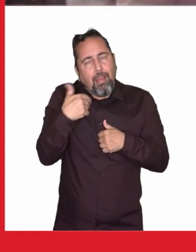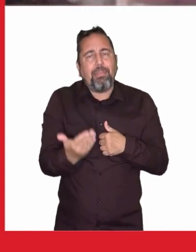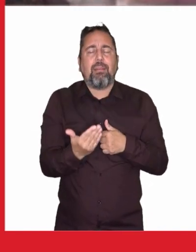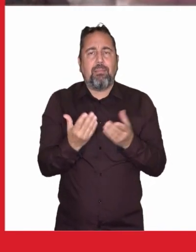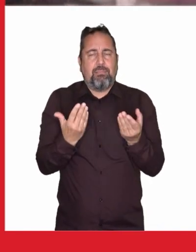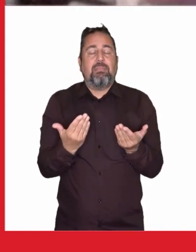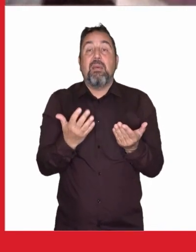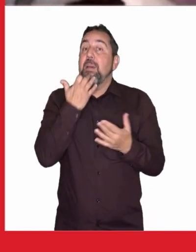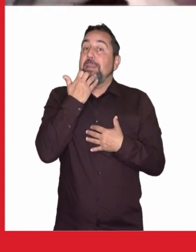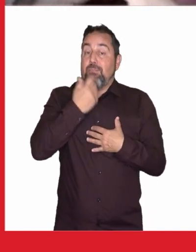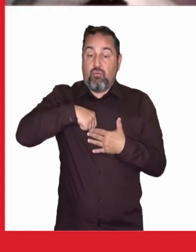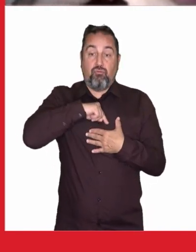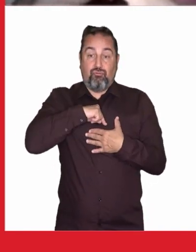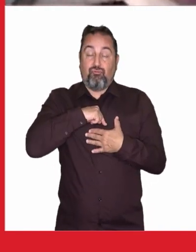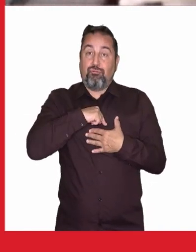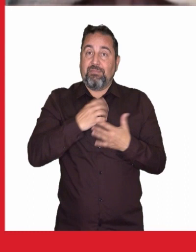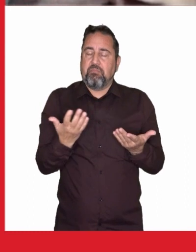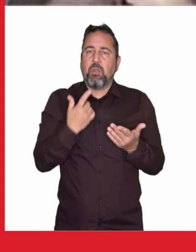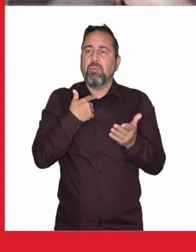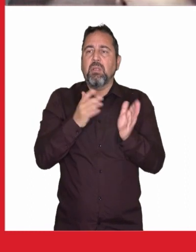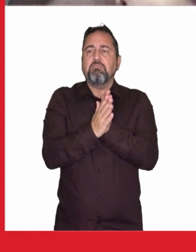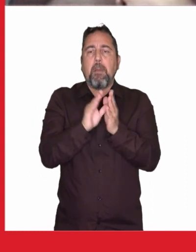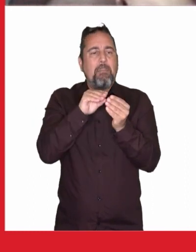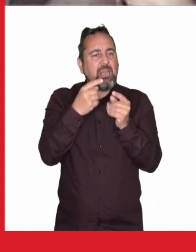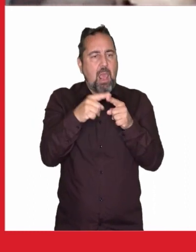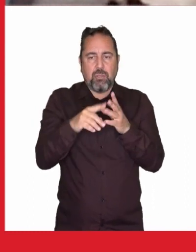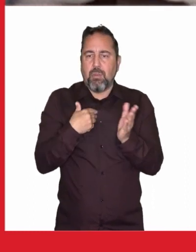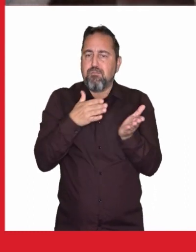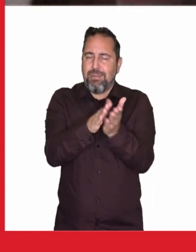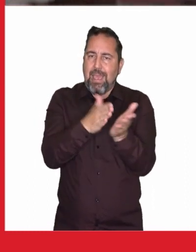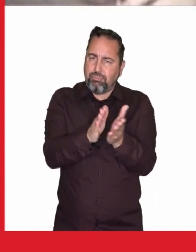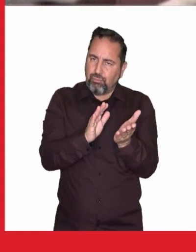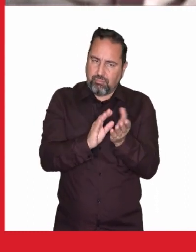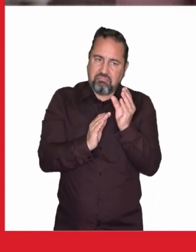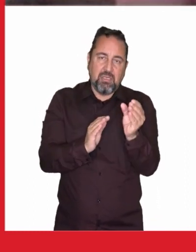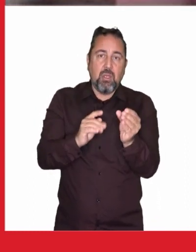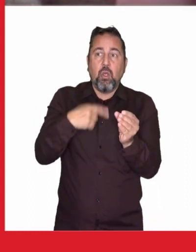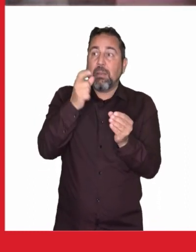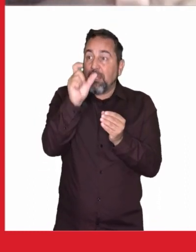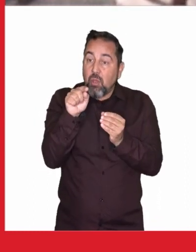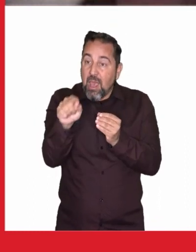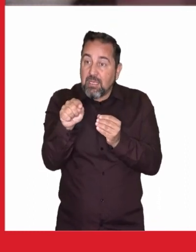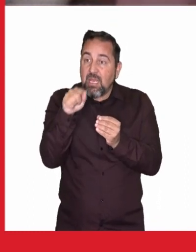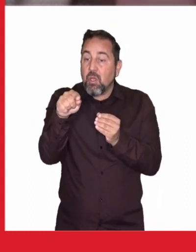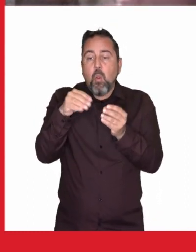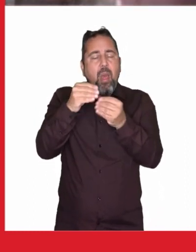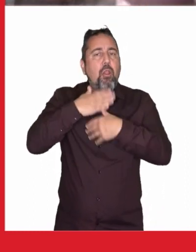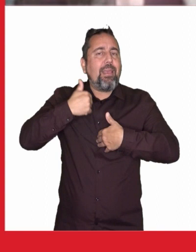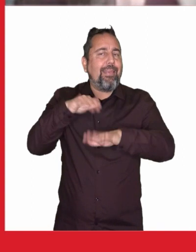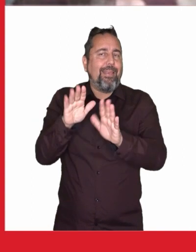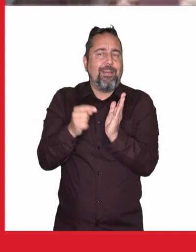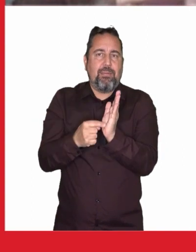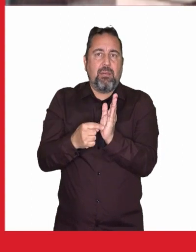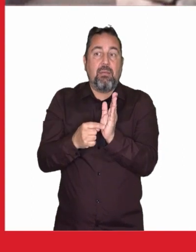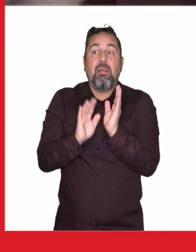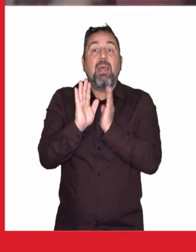otra parte de la propuesta de valor que me genera ingresos. Sin embargo, por ejemplo, en nuestro caso, publicamos unos materiales que luego los